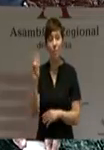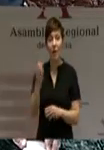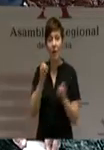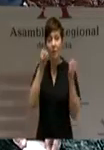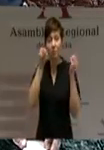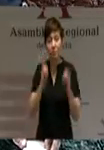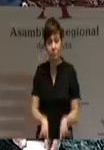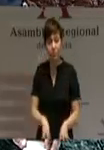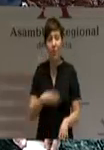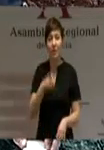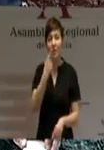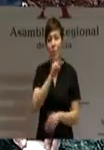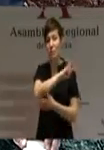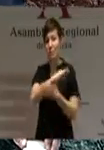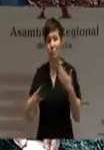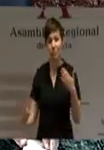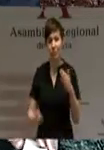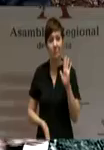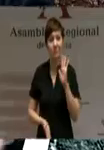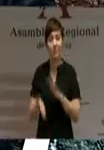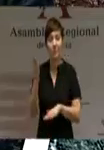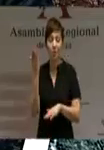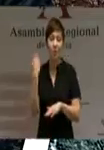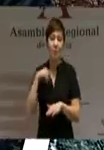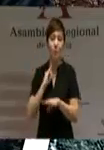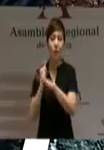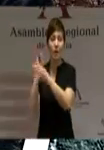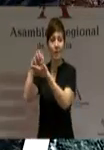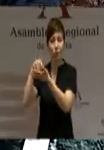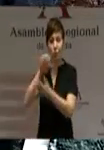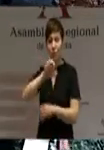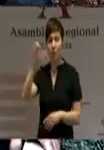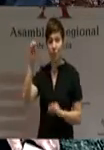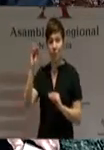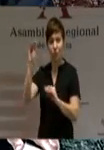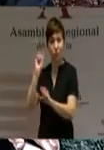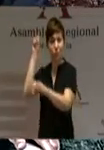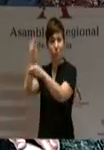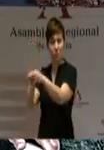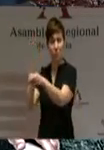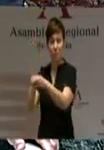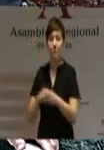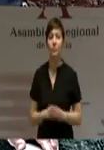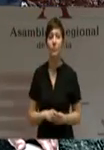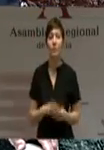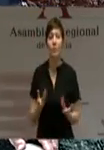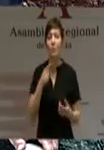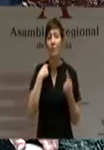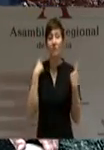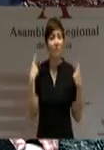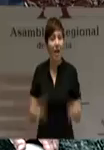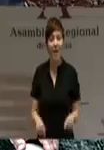las neoliberales y recortadoras instituciones europeas, por su fracaso en resolver la mayor crisis social